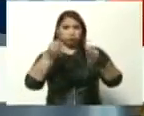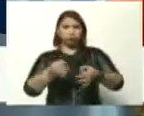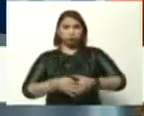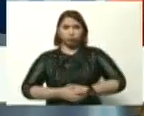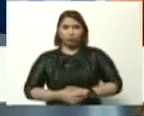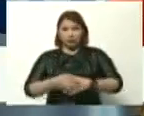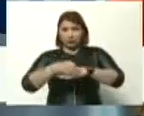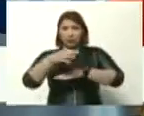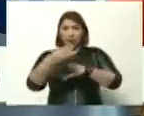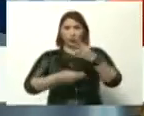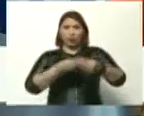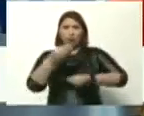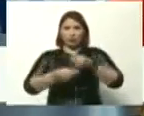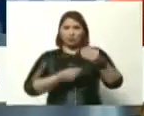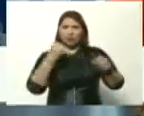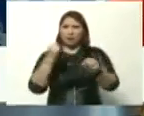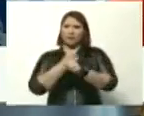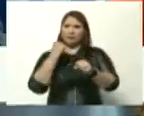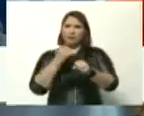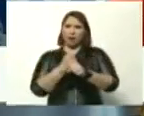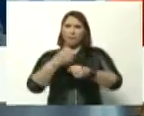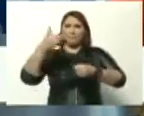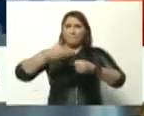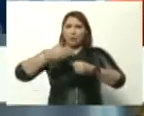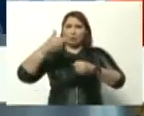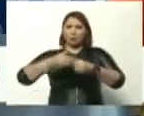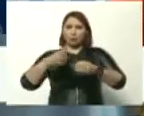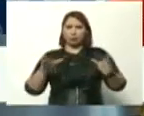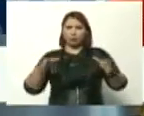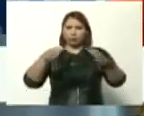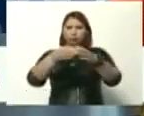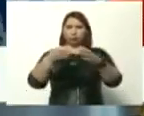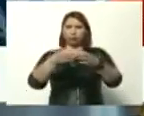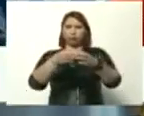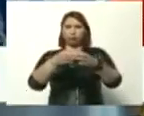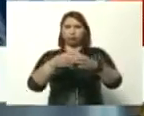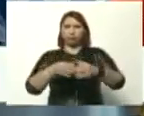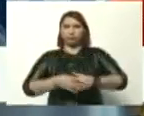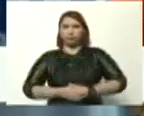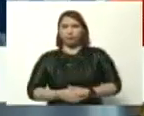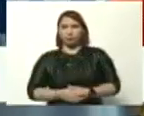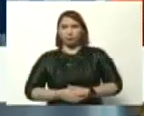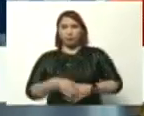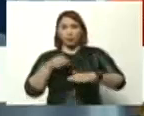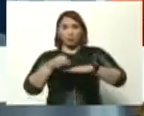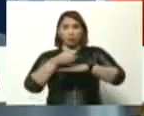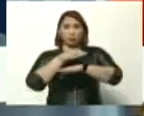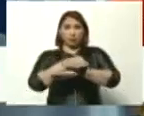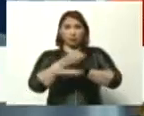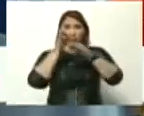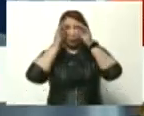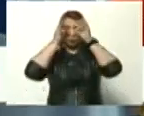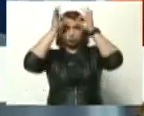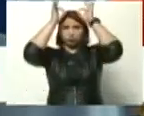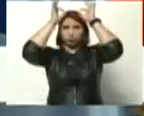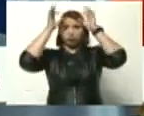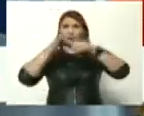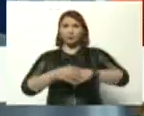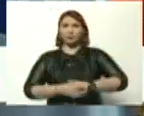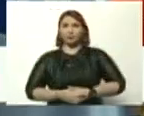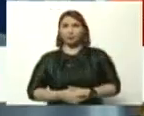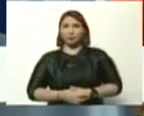realizar trabajos petroleros en el sector de Bare del municipio Simón Rodríguez.